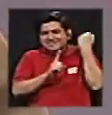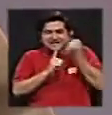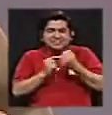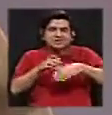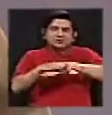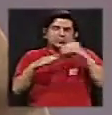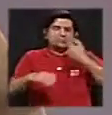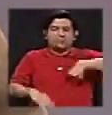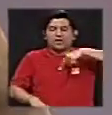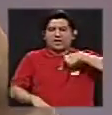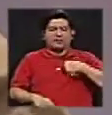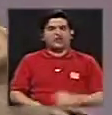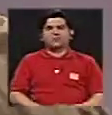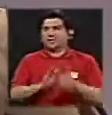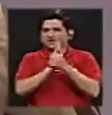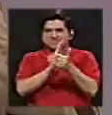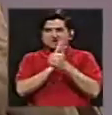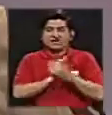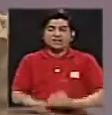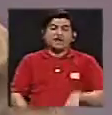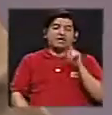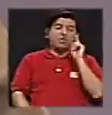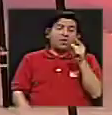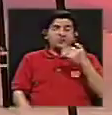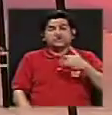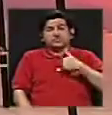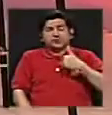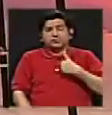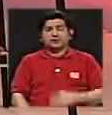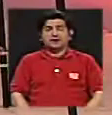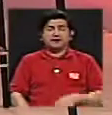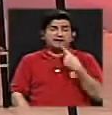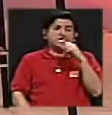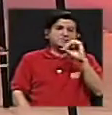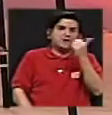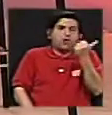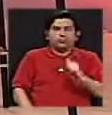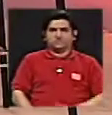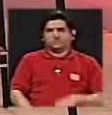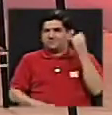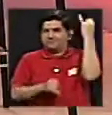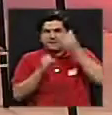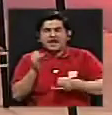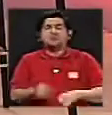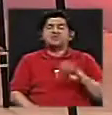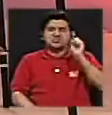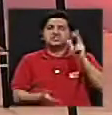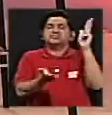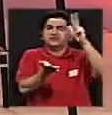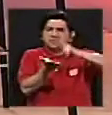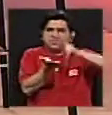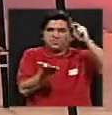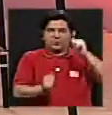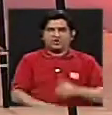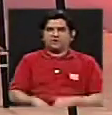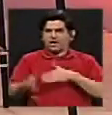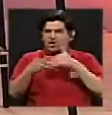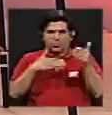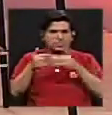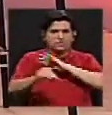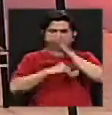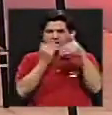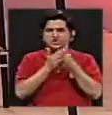fuera de nuestra competencia, o esto tendría que alegarlo. Lo cierto es que, al final de cuentas, refrenda. Uh-huh. ¿verdad? A pesar de todas